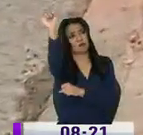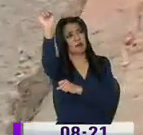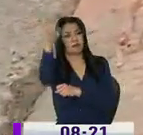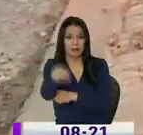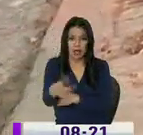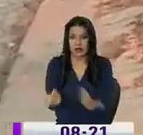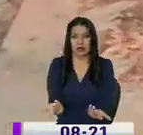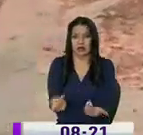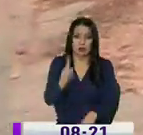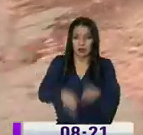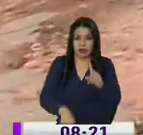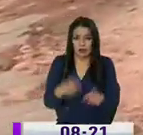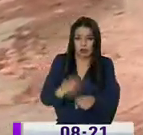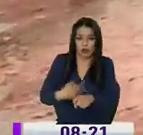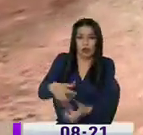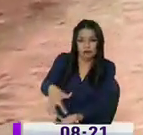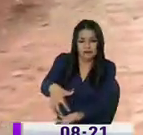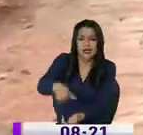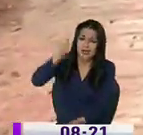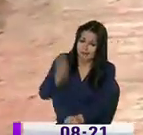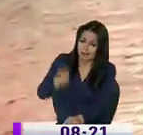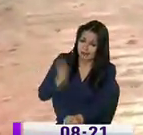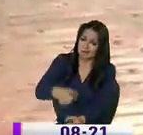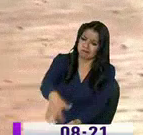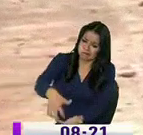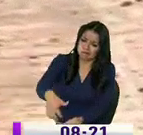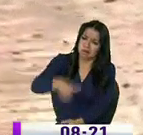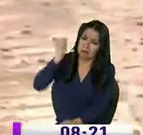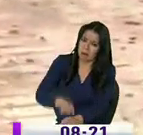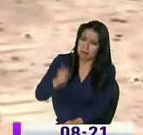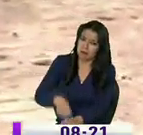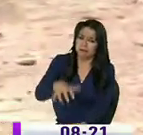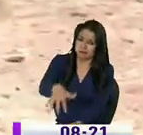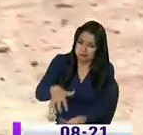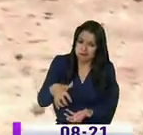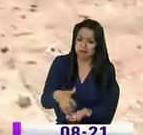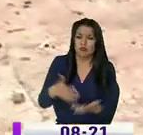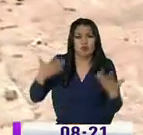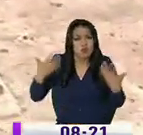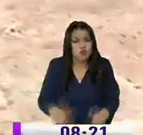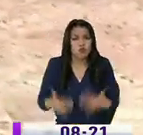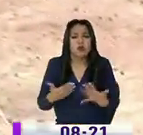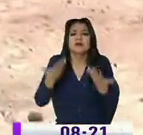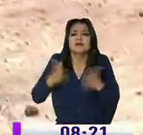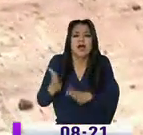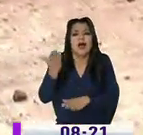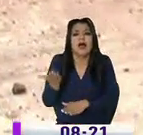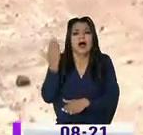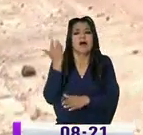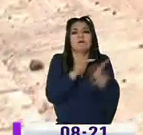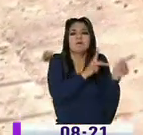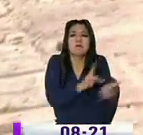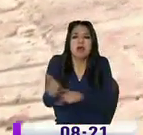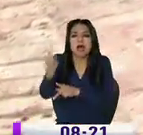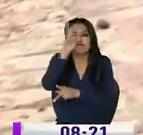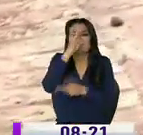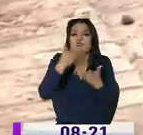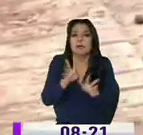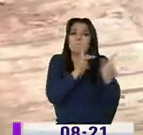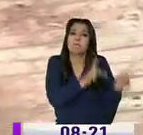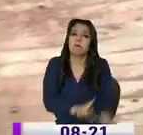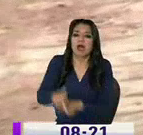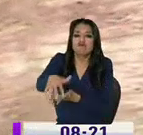tengo picos. Estos han roto con pico, han llevado para, o sea, ya tenían premeditado esto. O